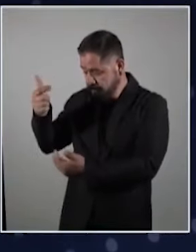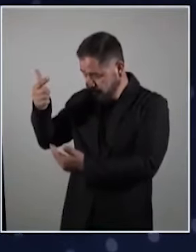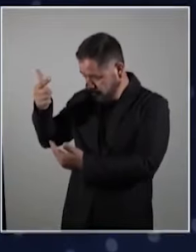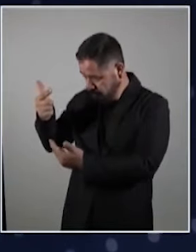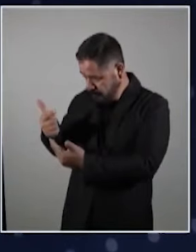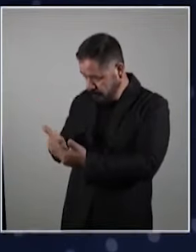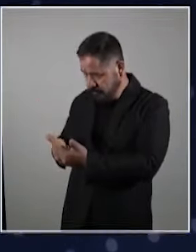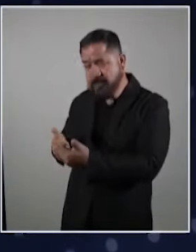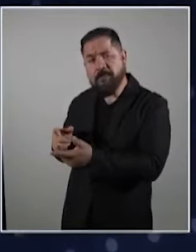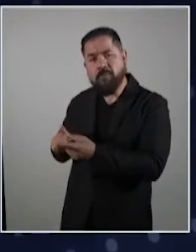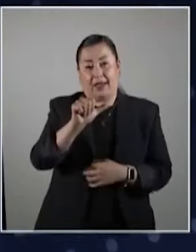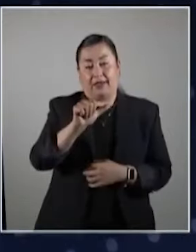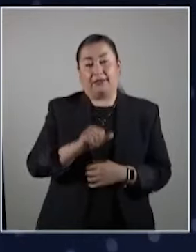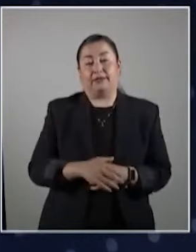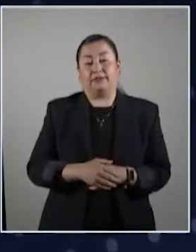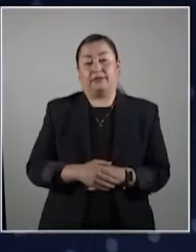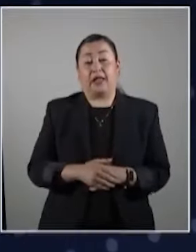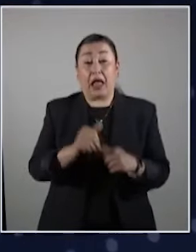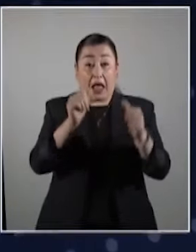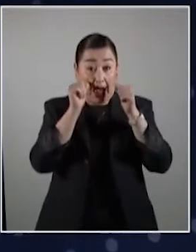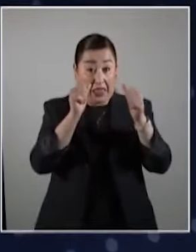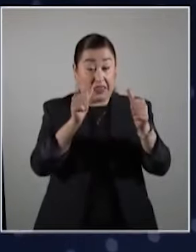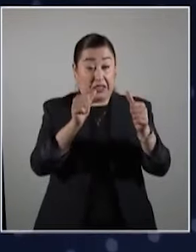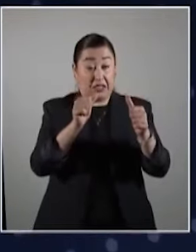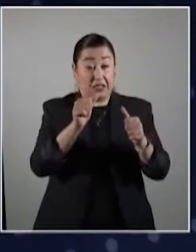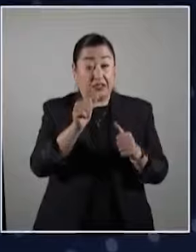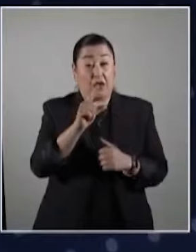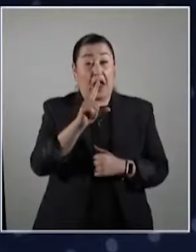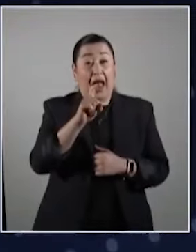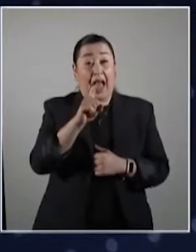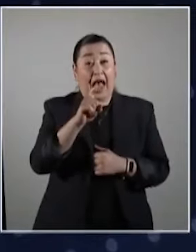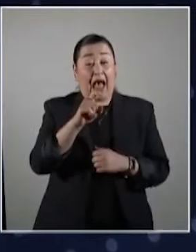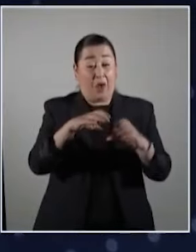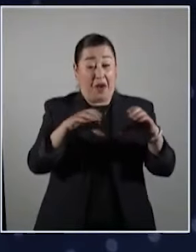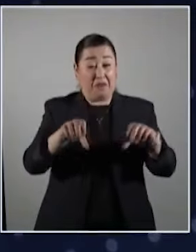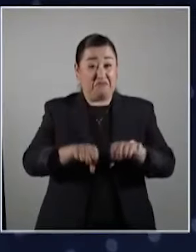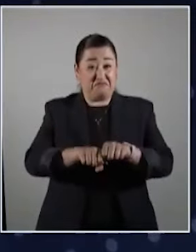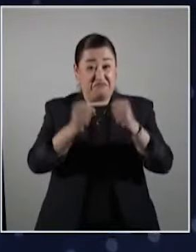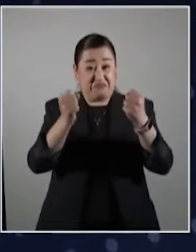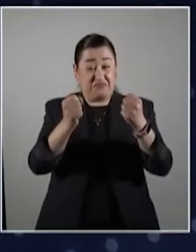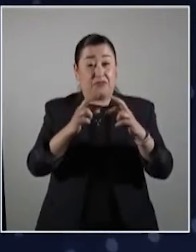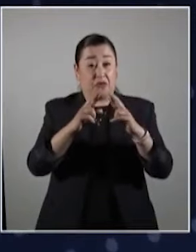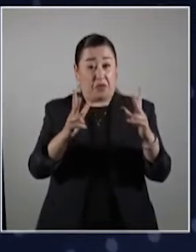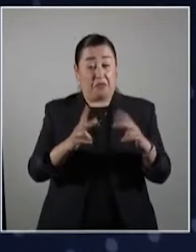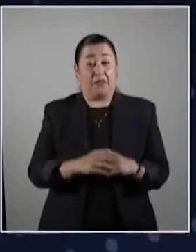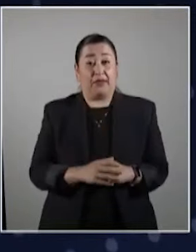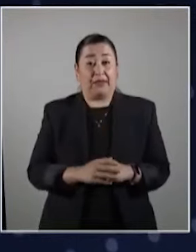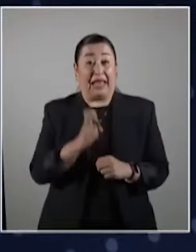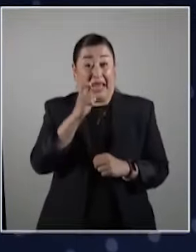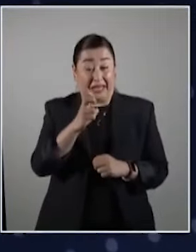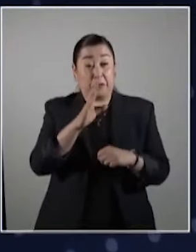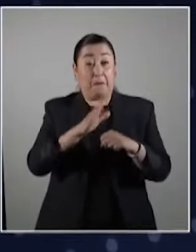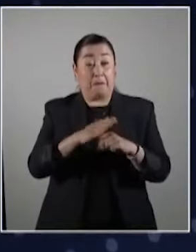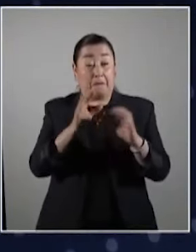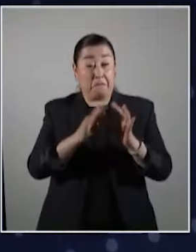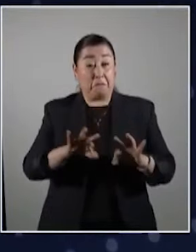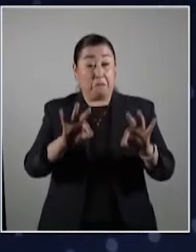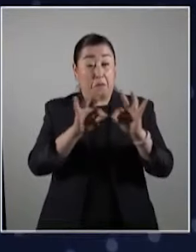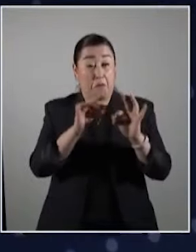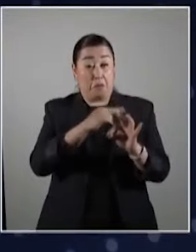atenciones que se les están dando en atención a los drenajes colapsados esa va a ser una de las prioridades en nuestra administración no